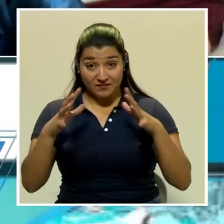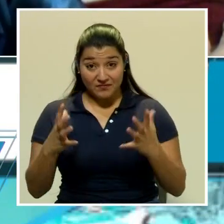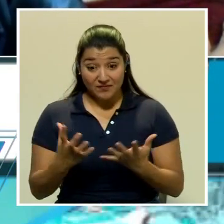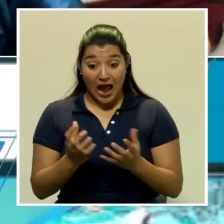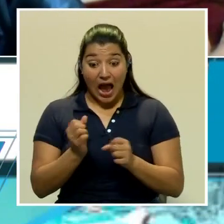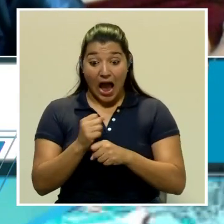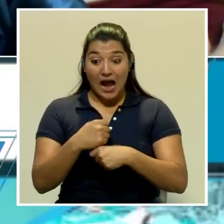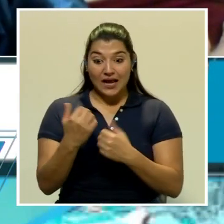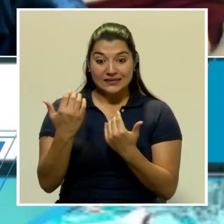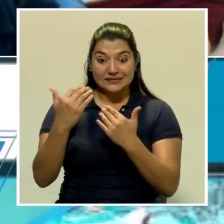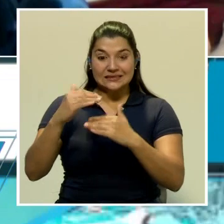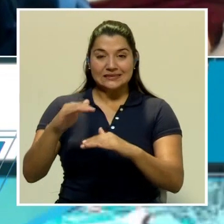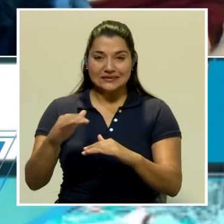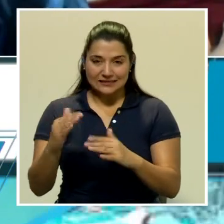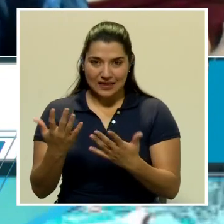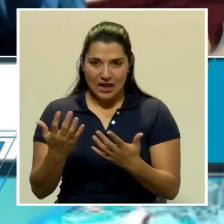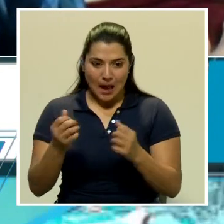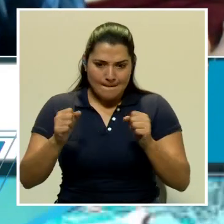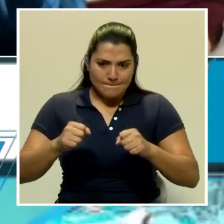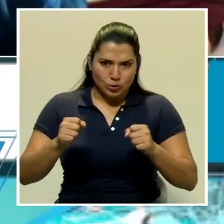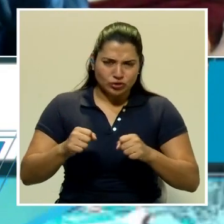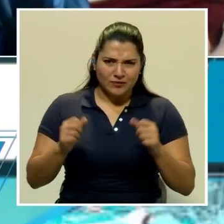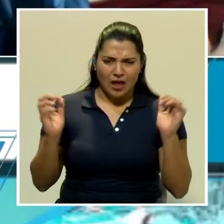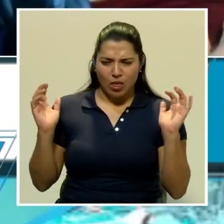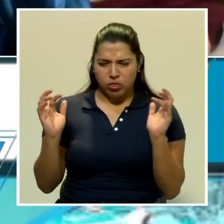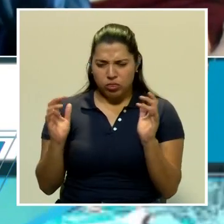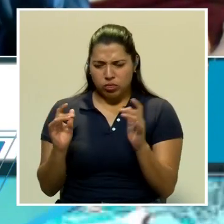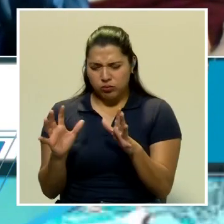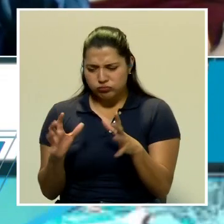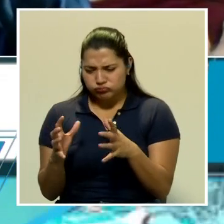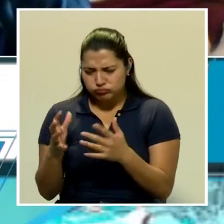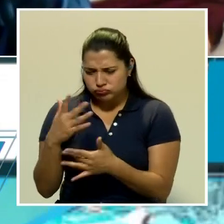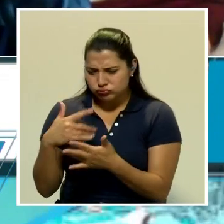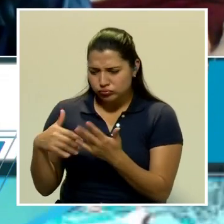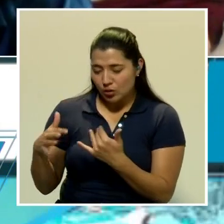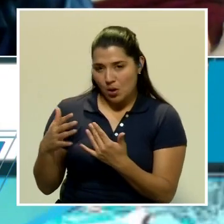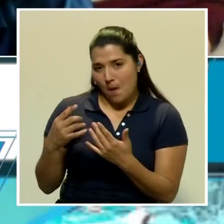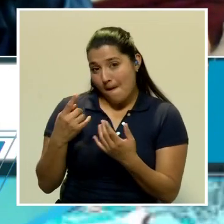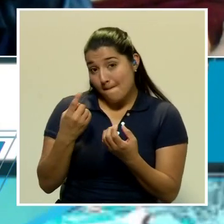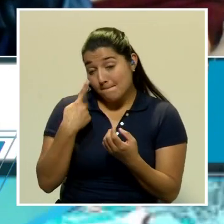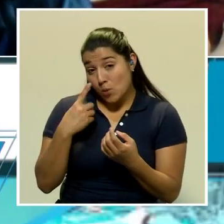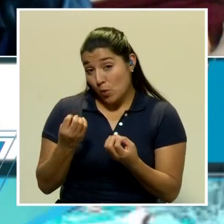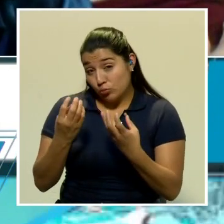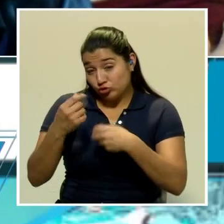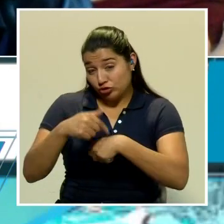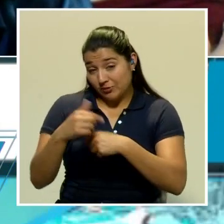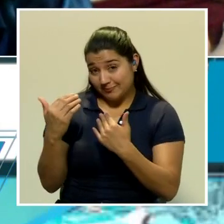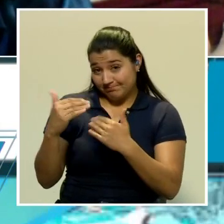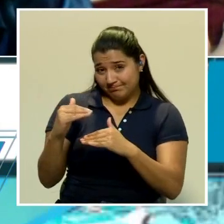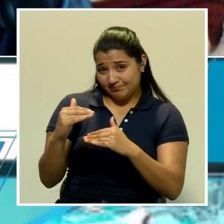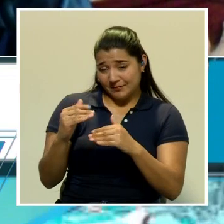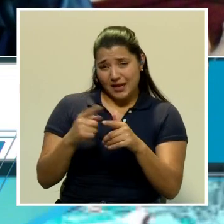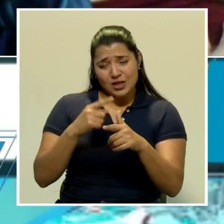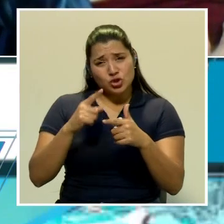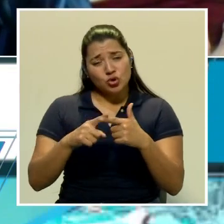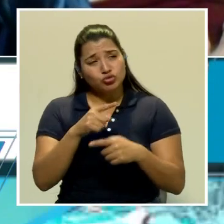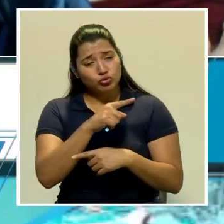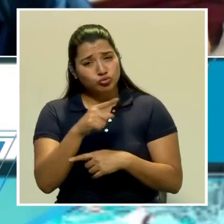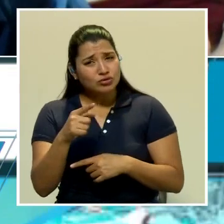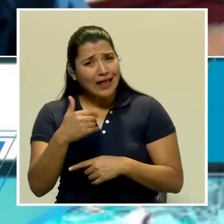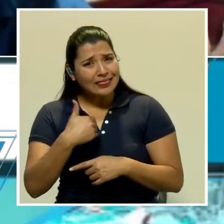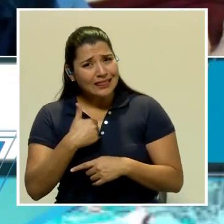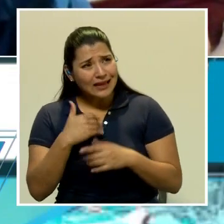la capacidad de reunirnos durante varios meses más? ¿Hay planes para adaptar el ciclo lectivo tal vez